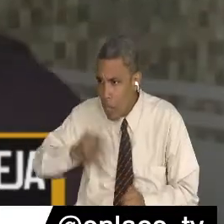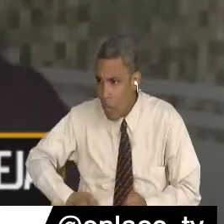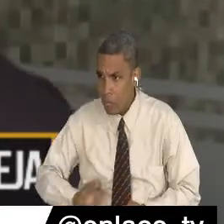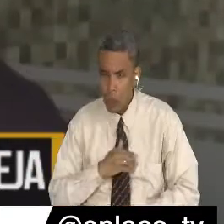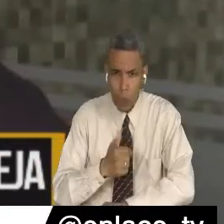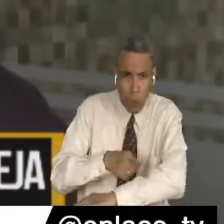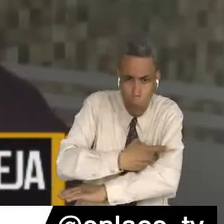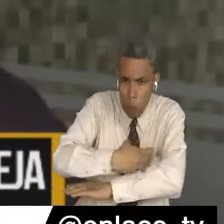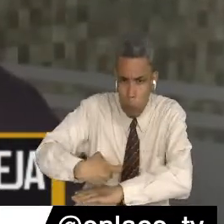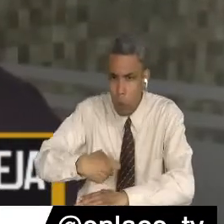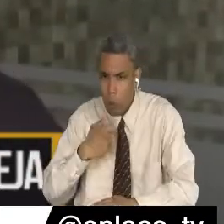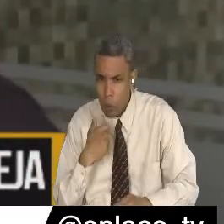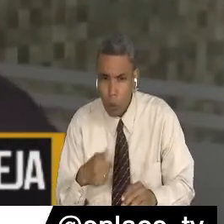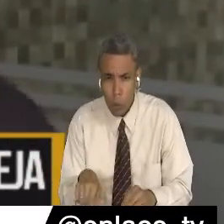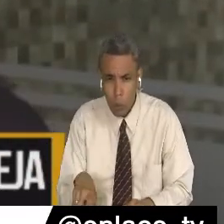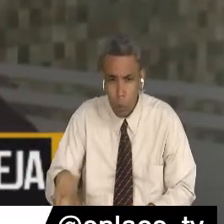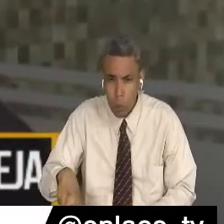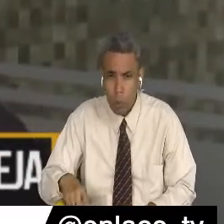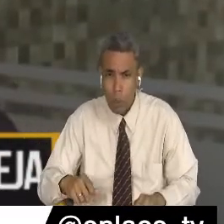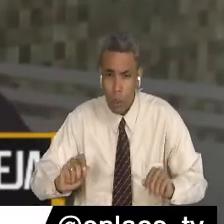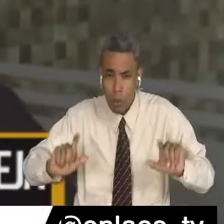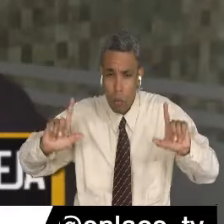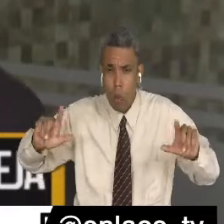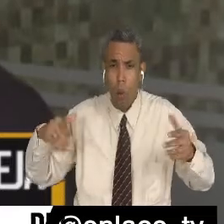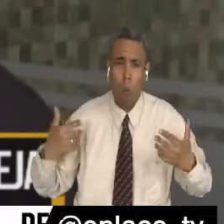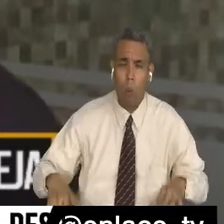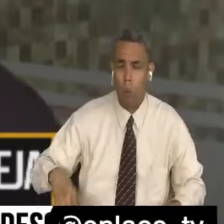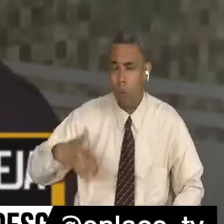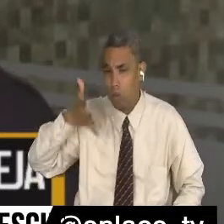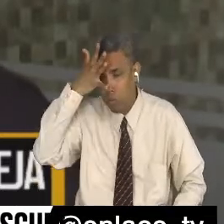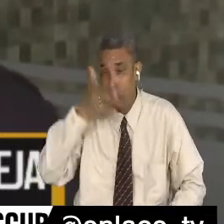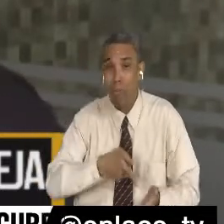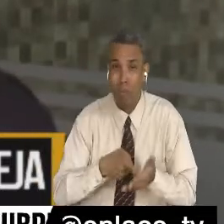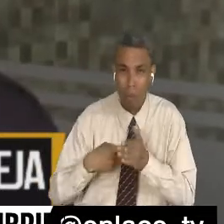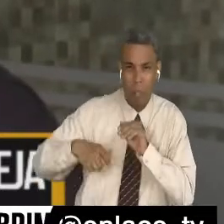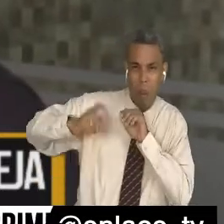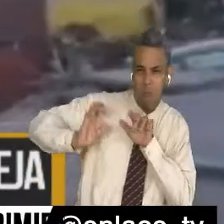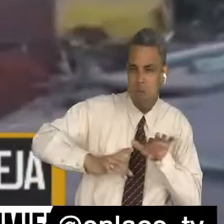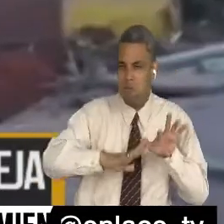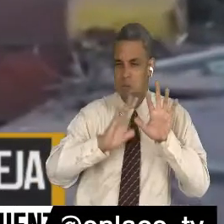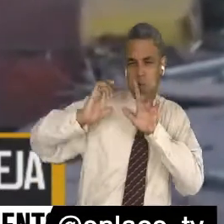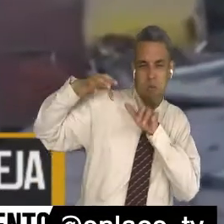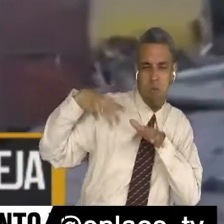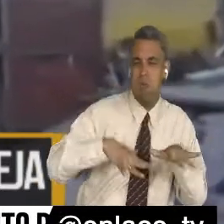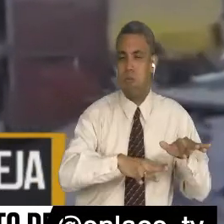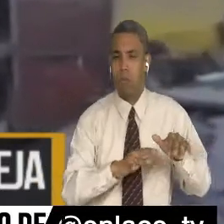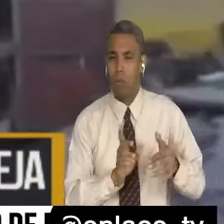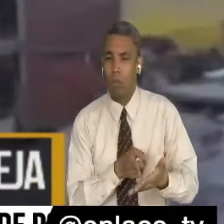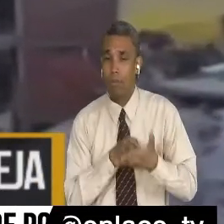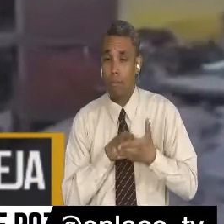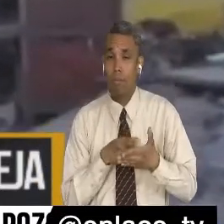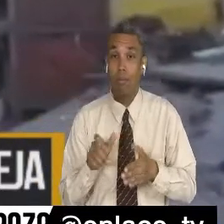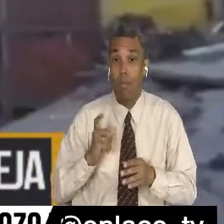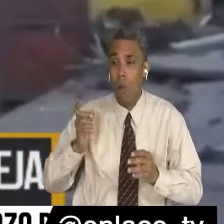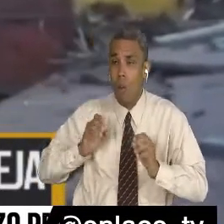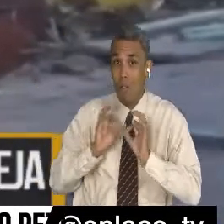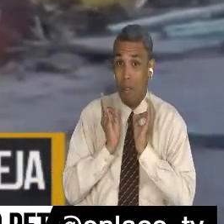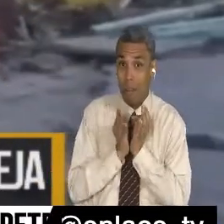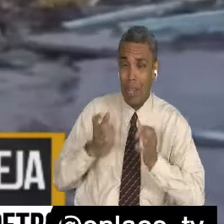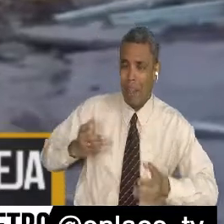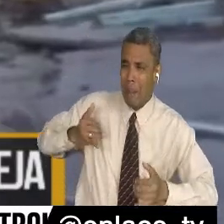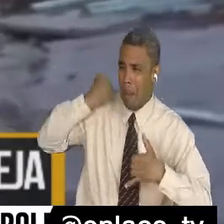mostraron la magnitud, y ya yo me sorprendí, salí a llamarlos, pero ninguno me contestó el teléfono. La hermana de Carlos Salazar